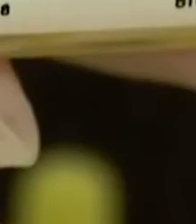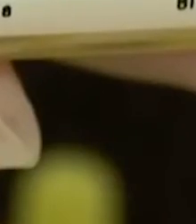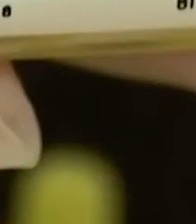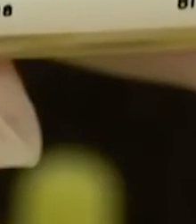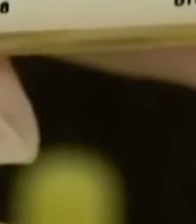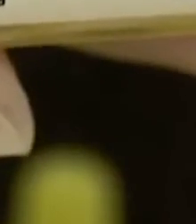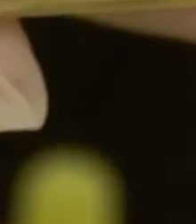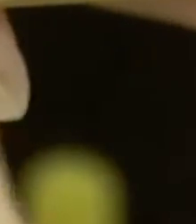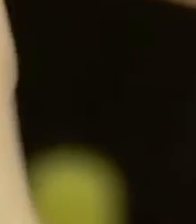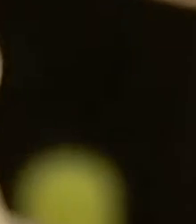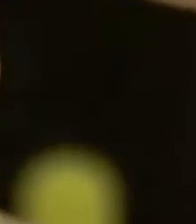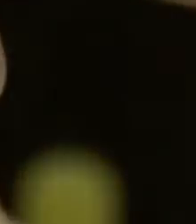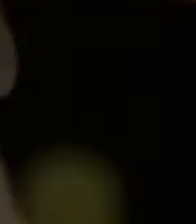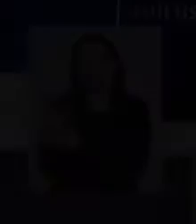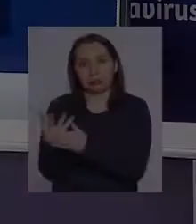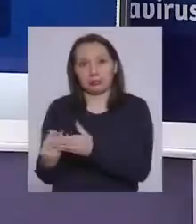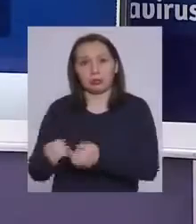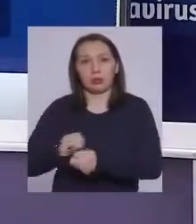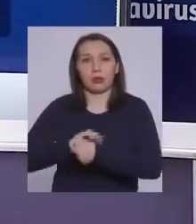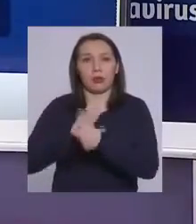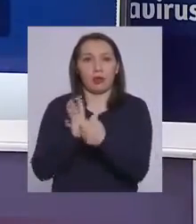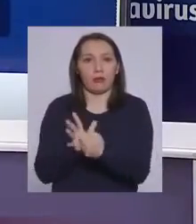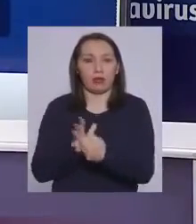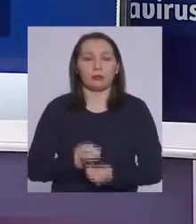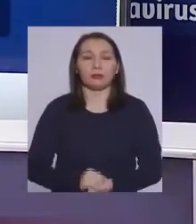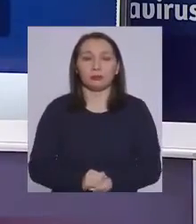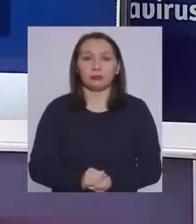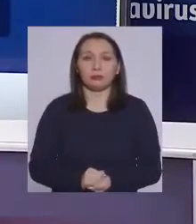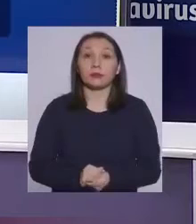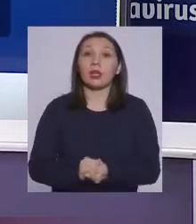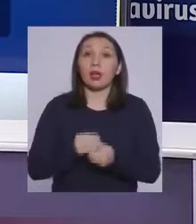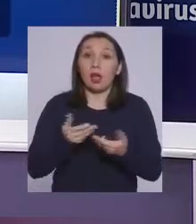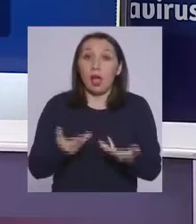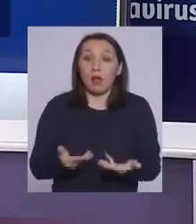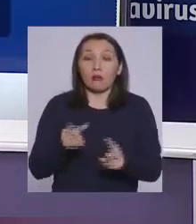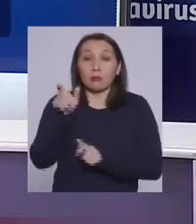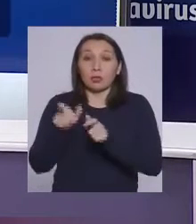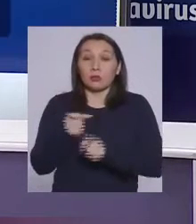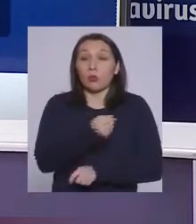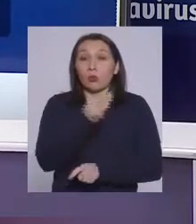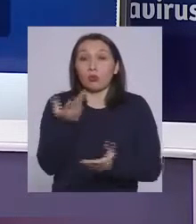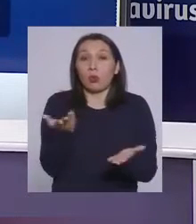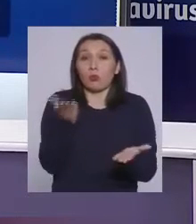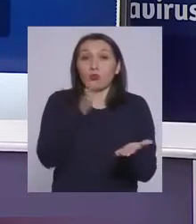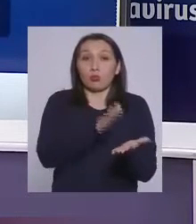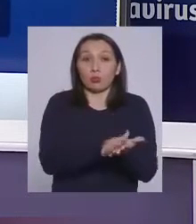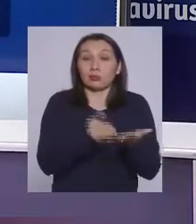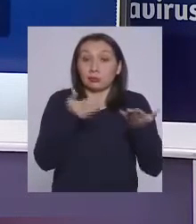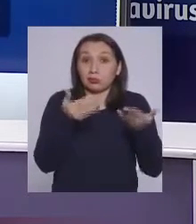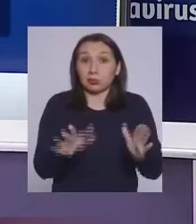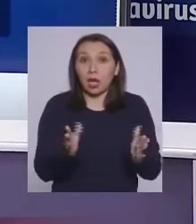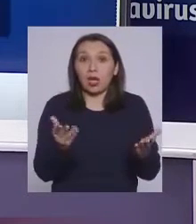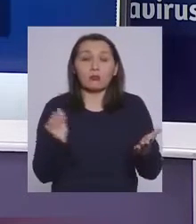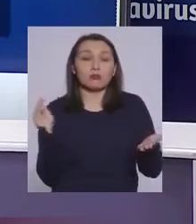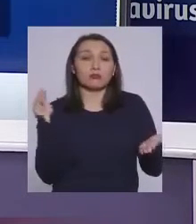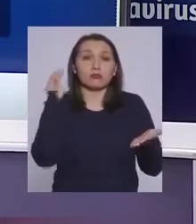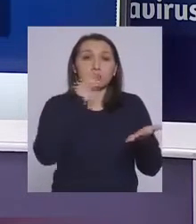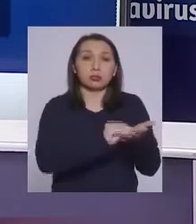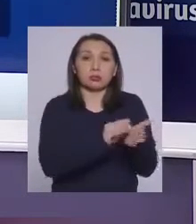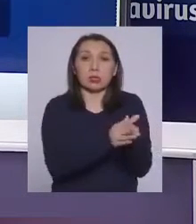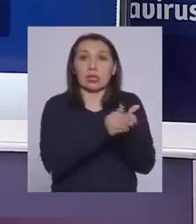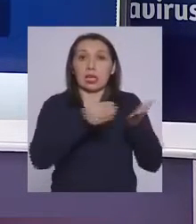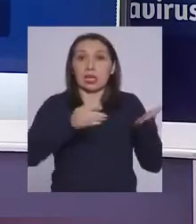131 decesos en cuanto a las personas que han fallecido y se han sido registradas en el registro